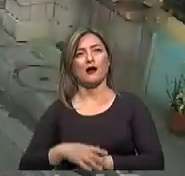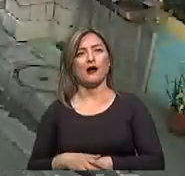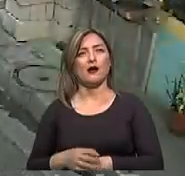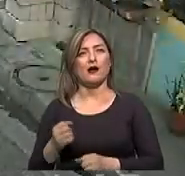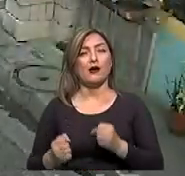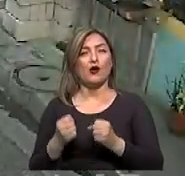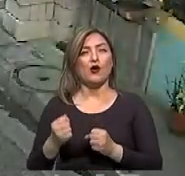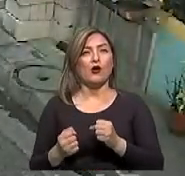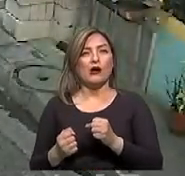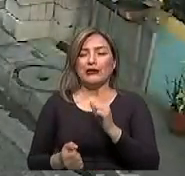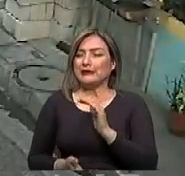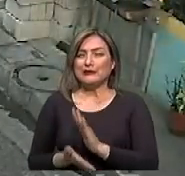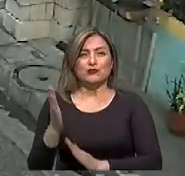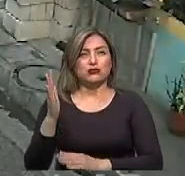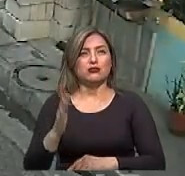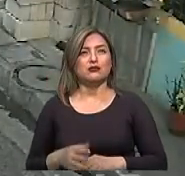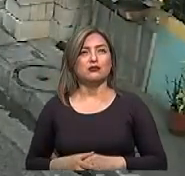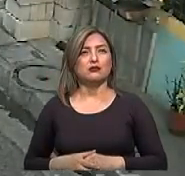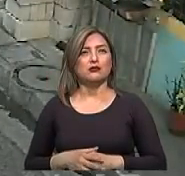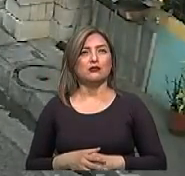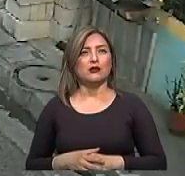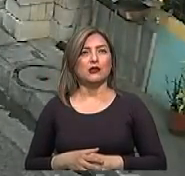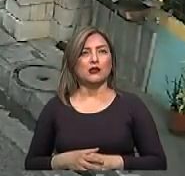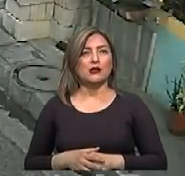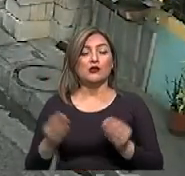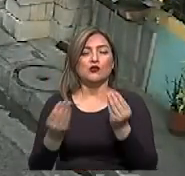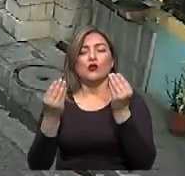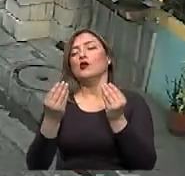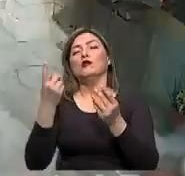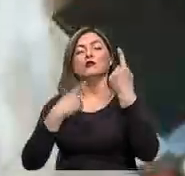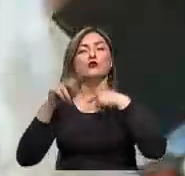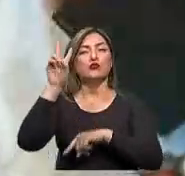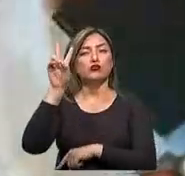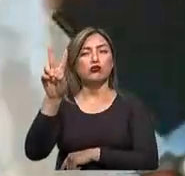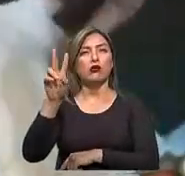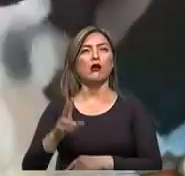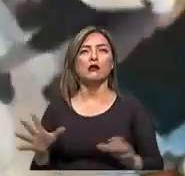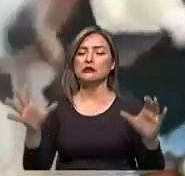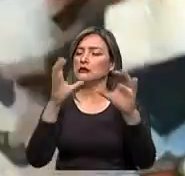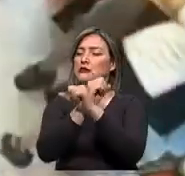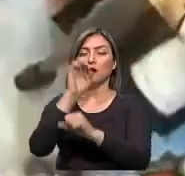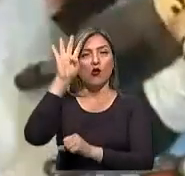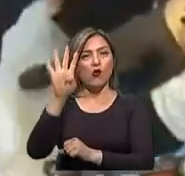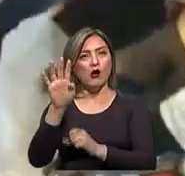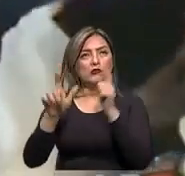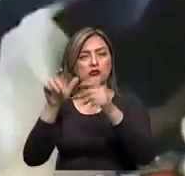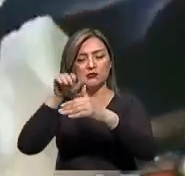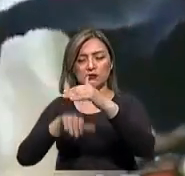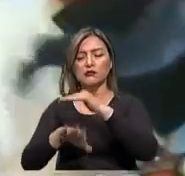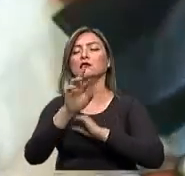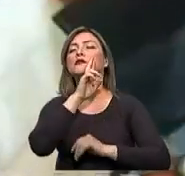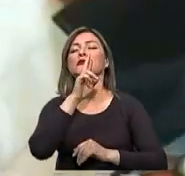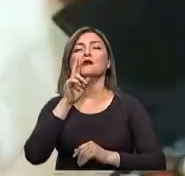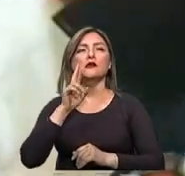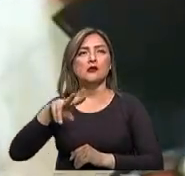corriendo y ponerse a buen recaudo. El hecho dejó dos adolescentes heridos de bala. Ya en la noche, cuatro sujetos ingresan a este